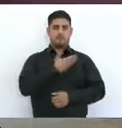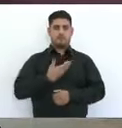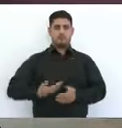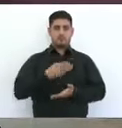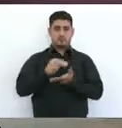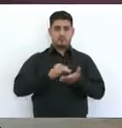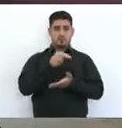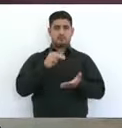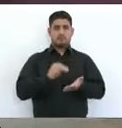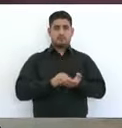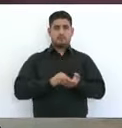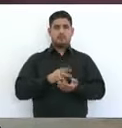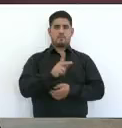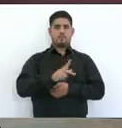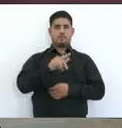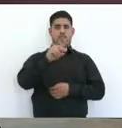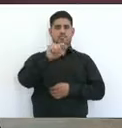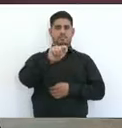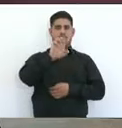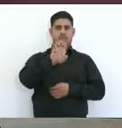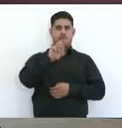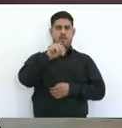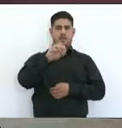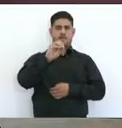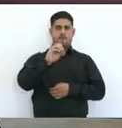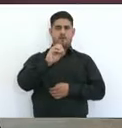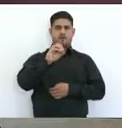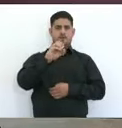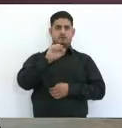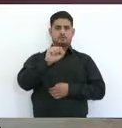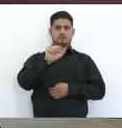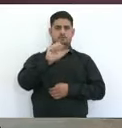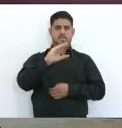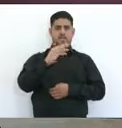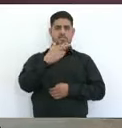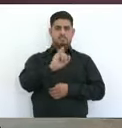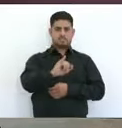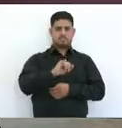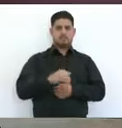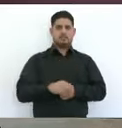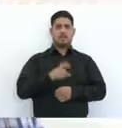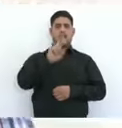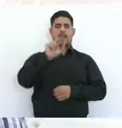Presidente Municipal de Temosachi, Chihuahua, Ramón Humberto Varela Godina.